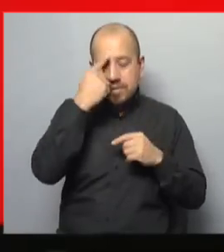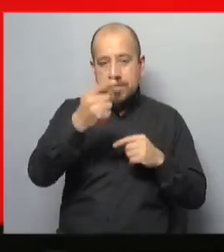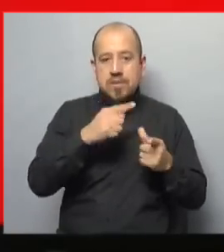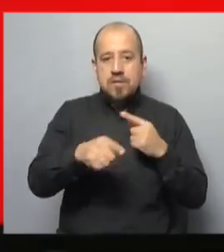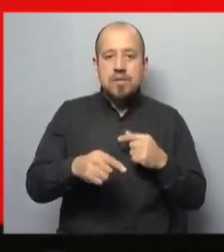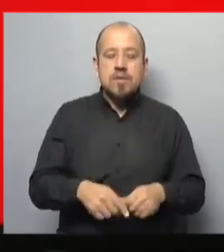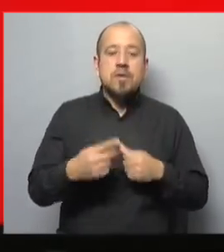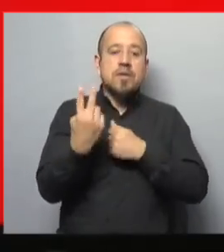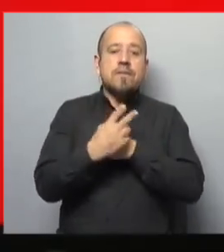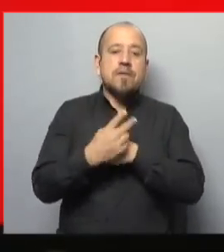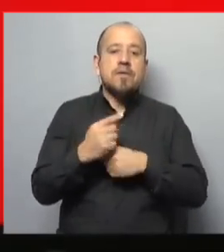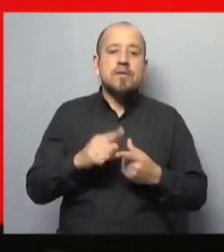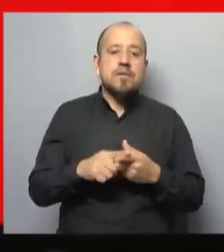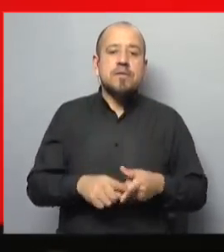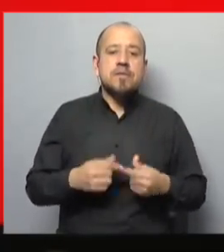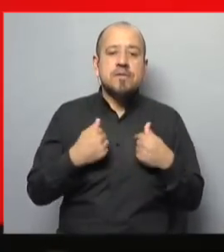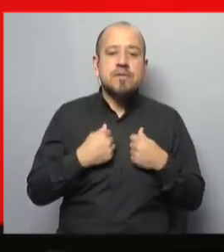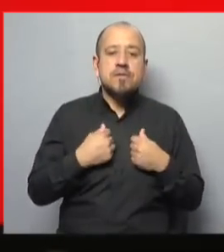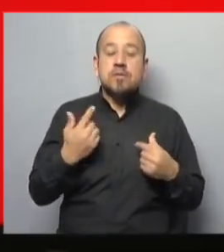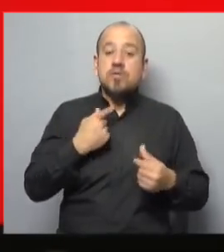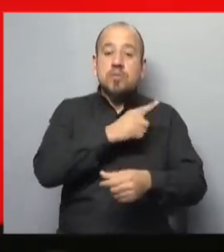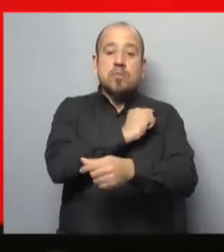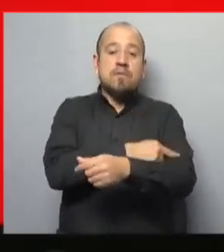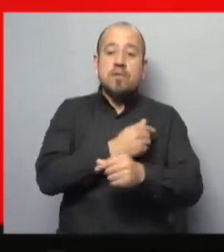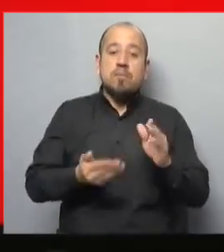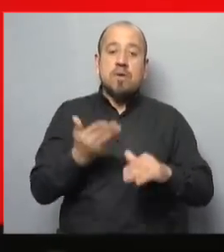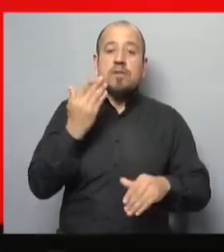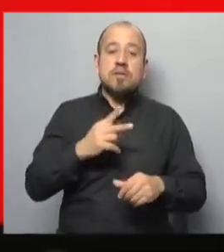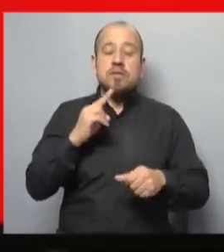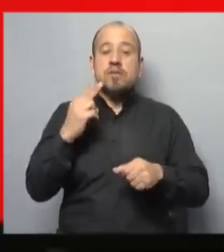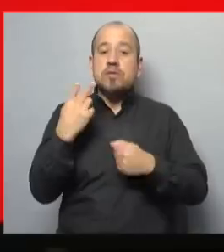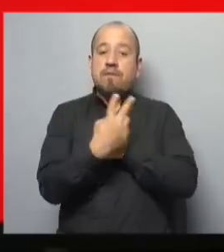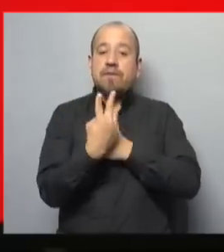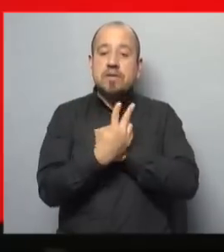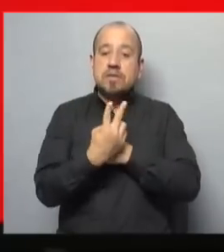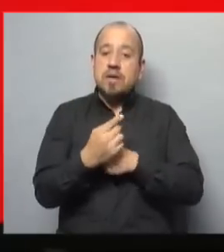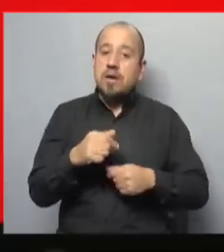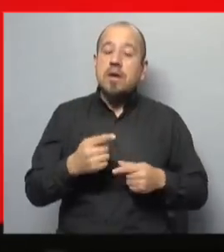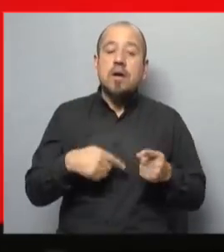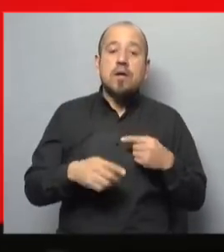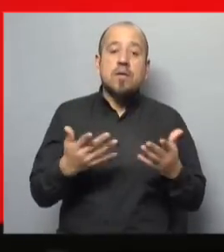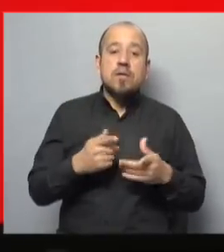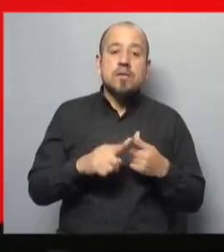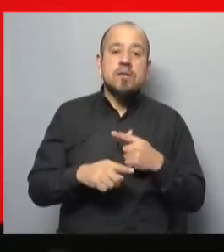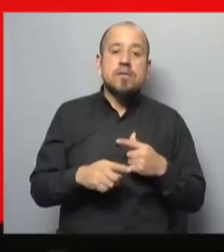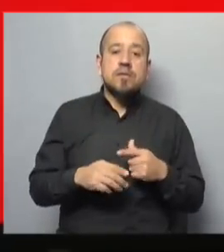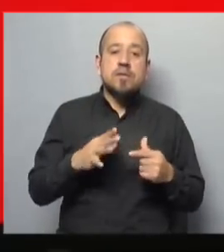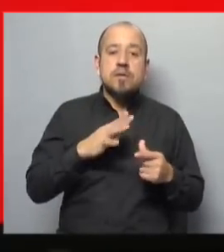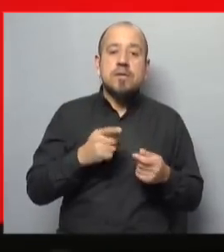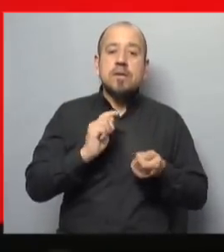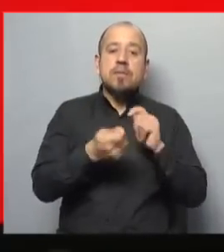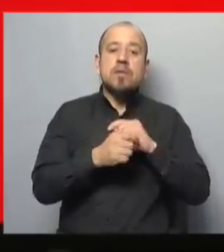defensivamente que era nuestra gran virtud siempre aunque teníamos cuero extraordinario también esta gran virtud es entonces cambiar no